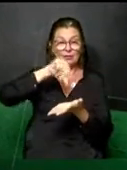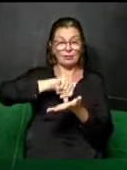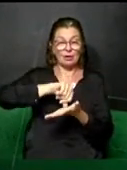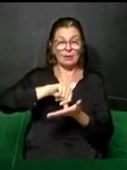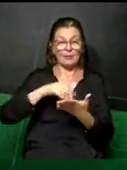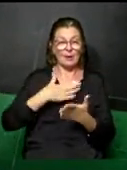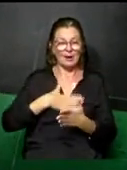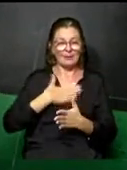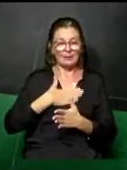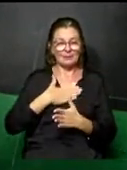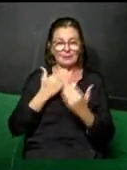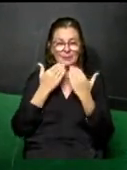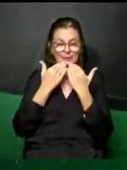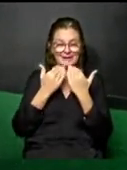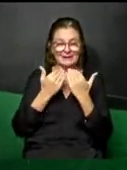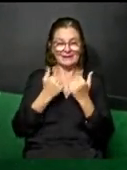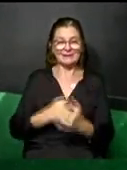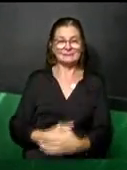muy amables. Muchas gracias.